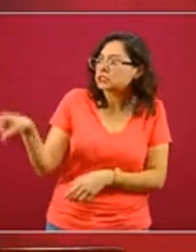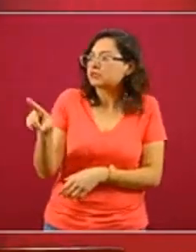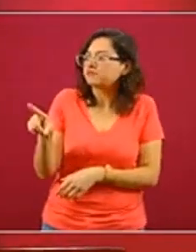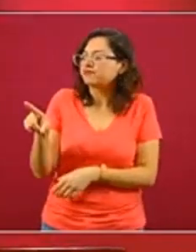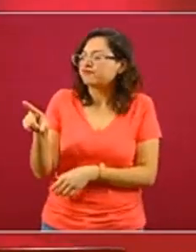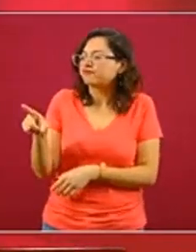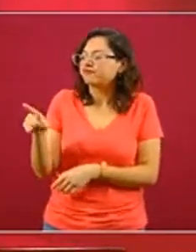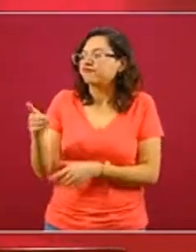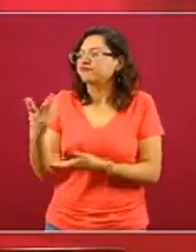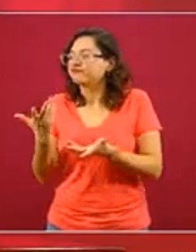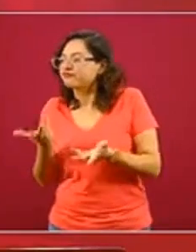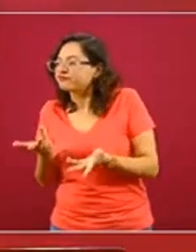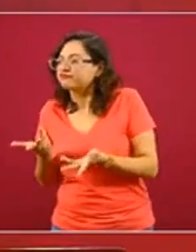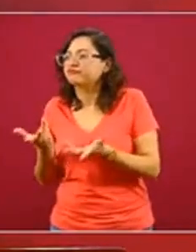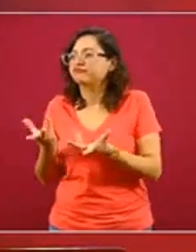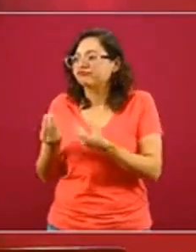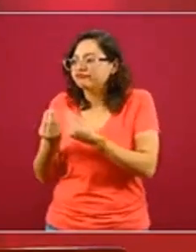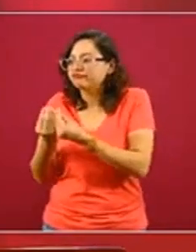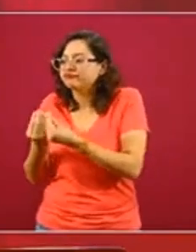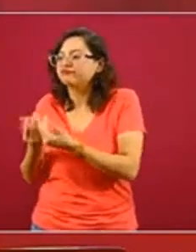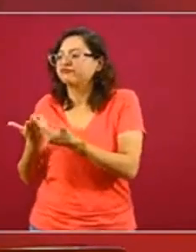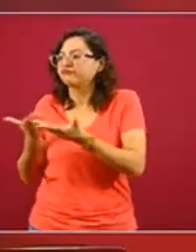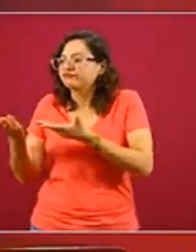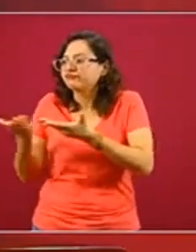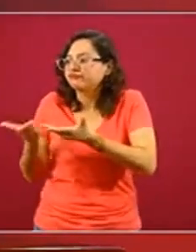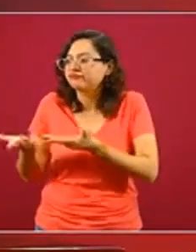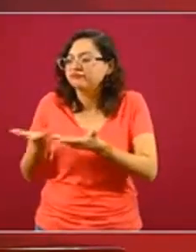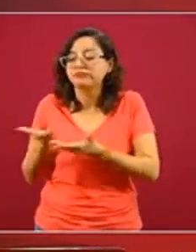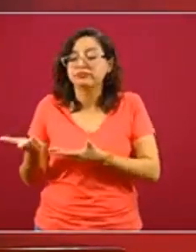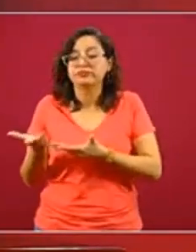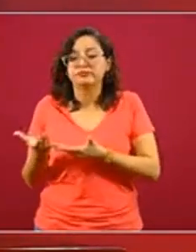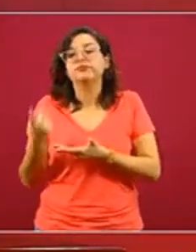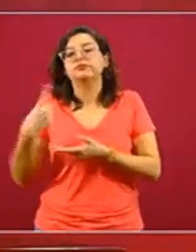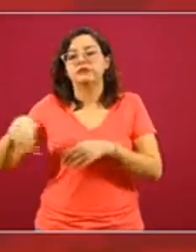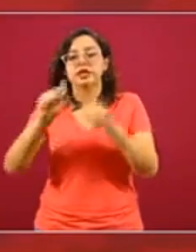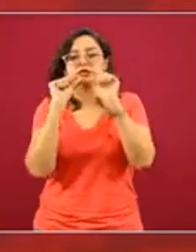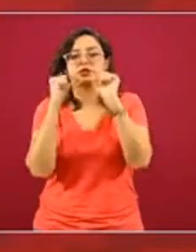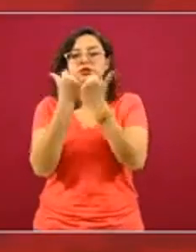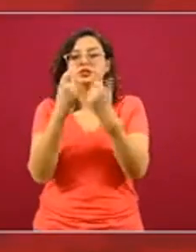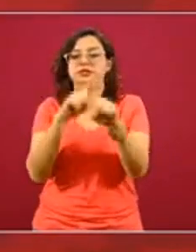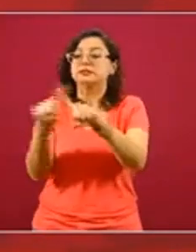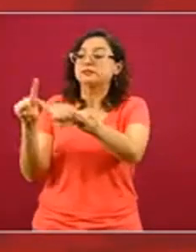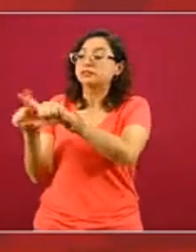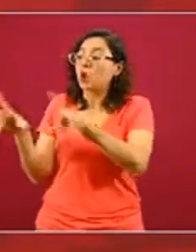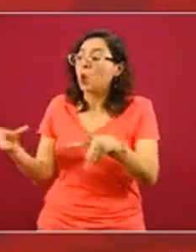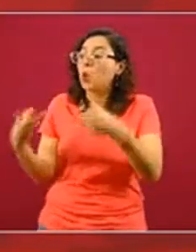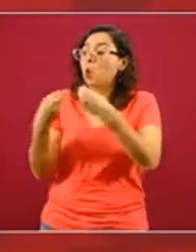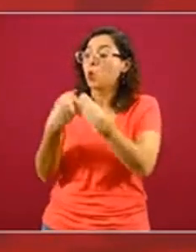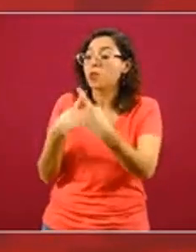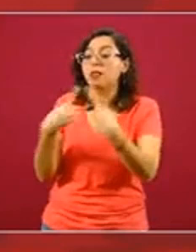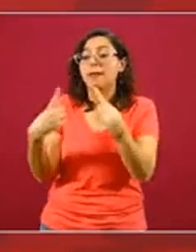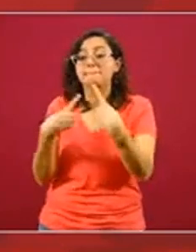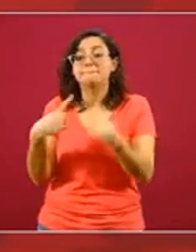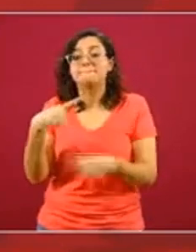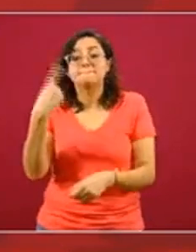asociaciones de farmacias de las que dependen estos consultorios para que